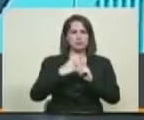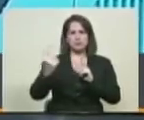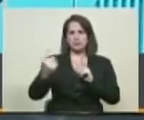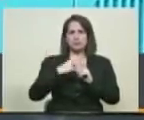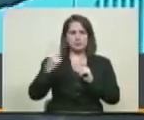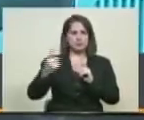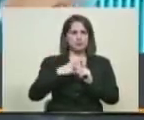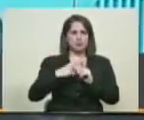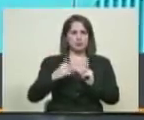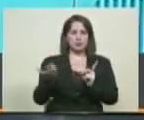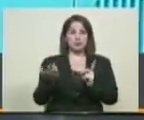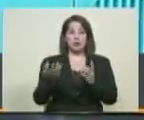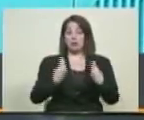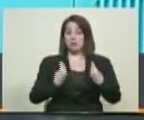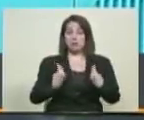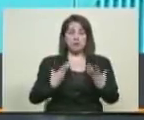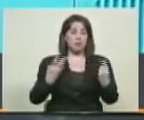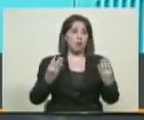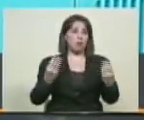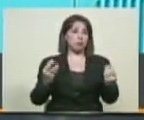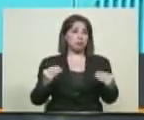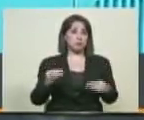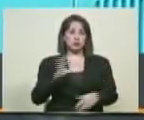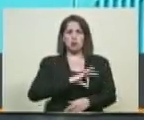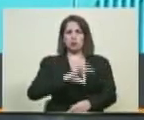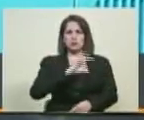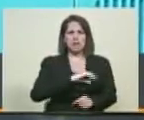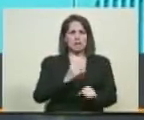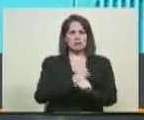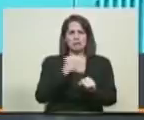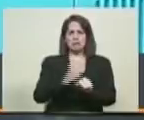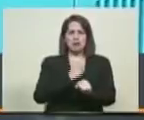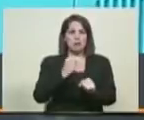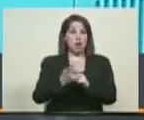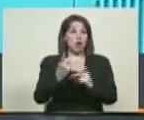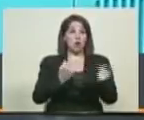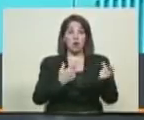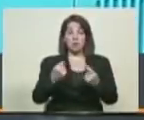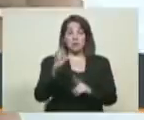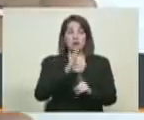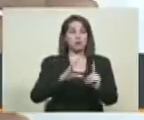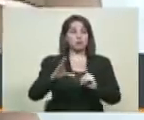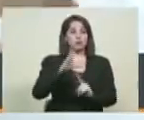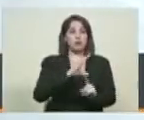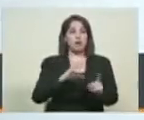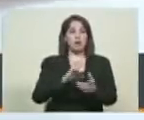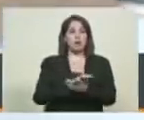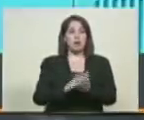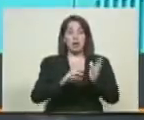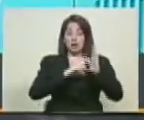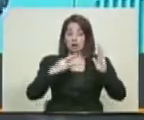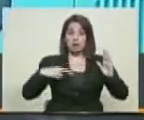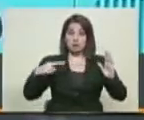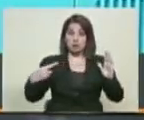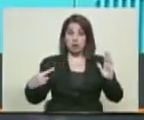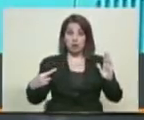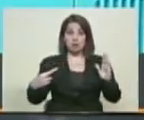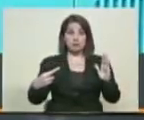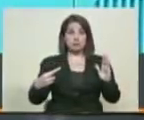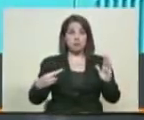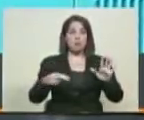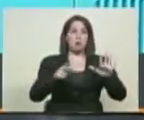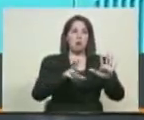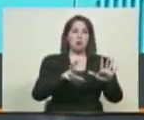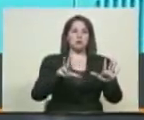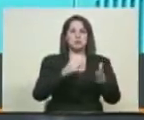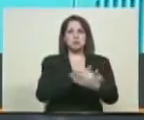donde hacemos vida social, laboral, económica, cultural, recreacional. Hacemos vida unos 8 millones